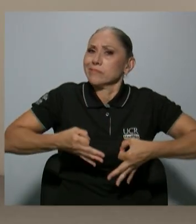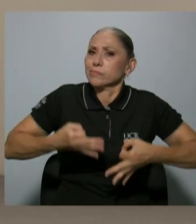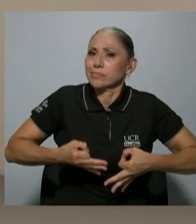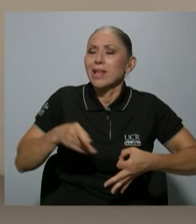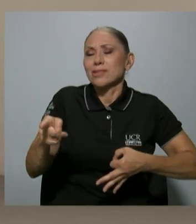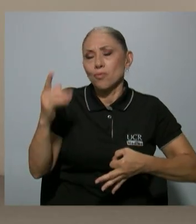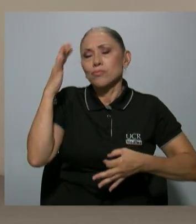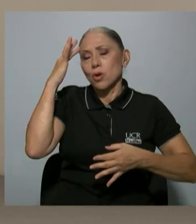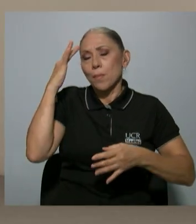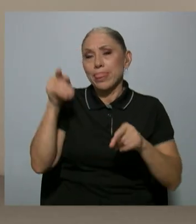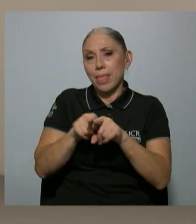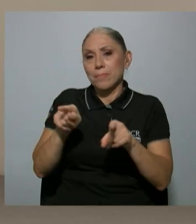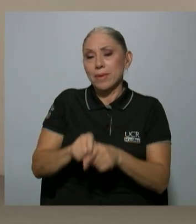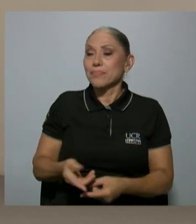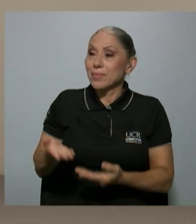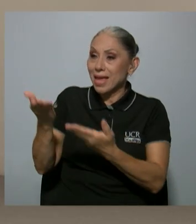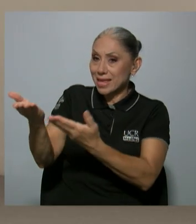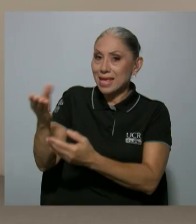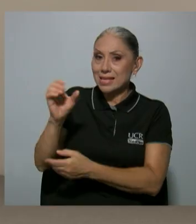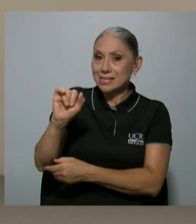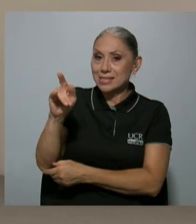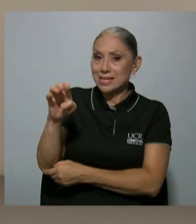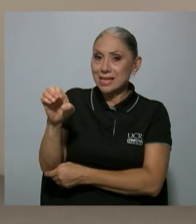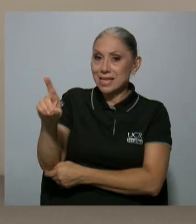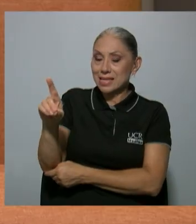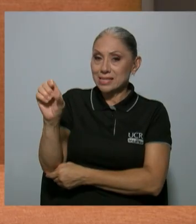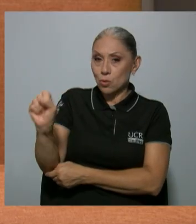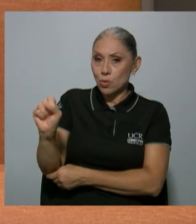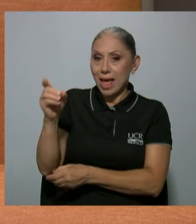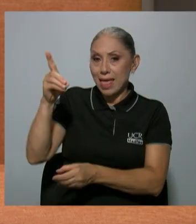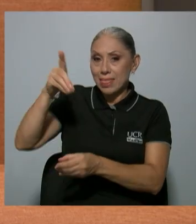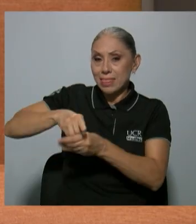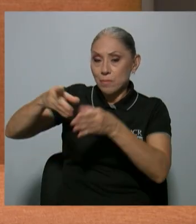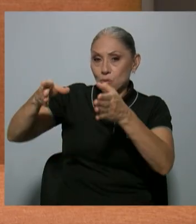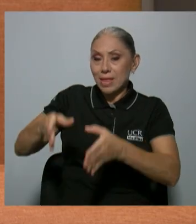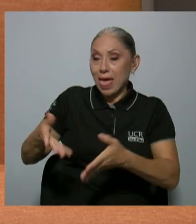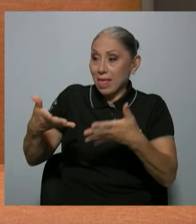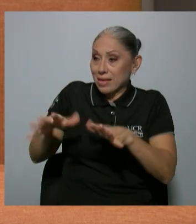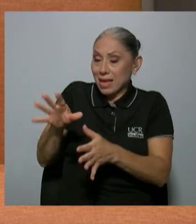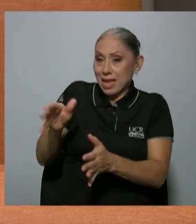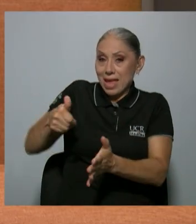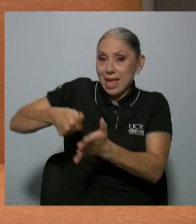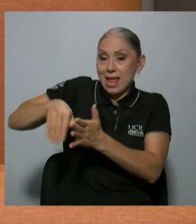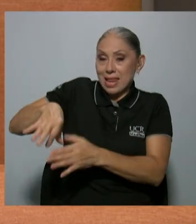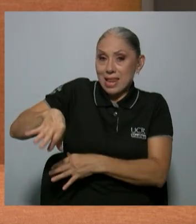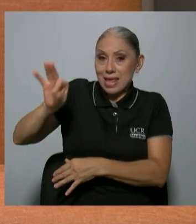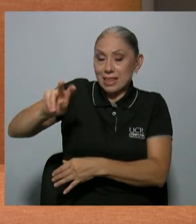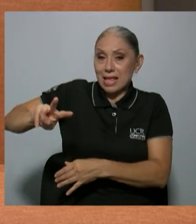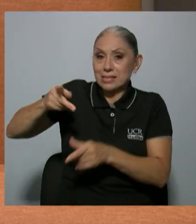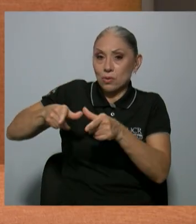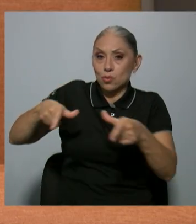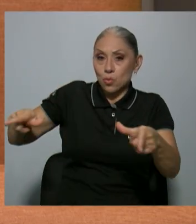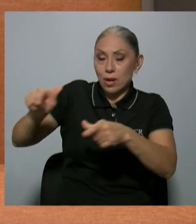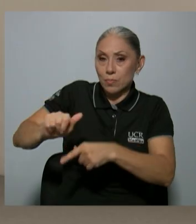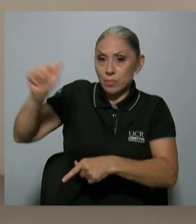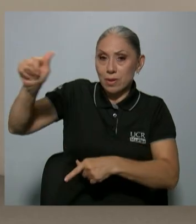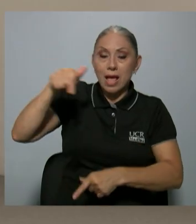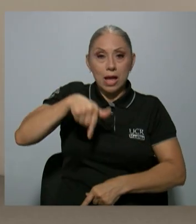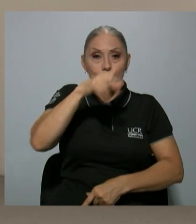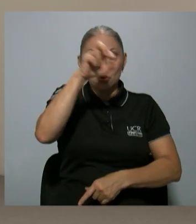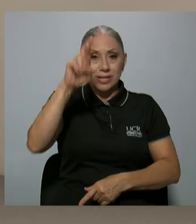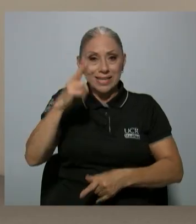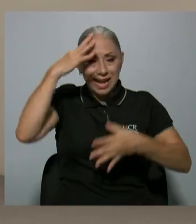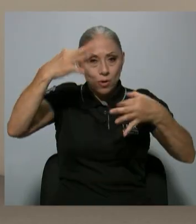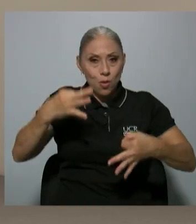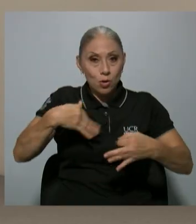Ella es Sigrid Segura, es la diputada electa del Frente Amplio, en segundo lugar por Alajuela. Esto es Costa Rica en Juego y vamos a hacer una